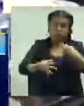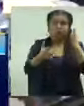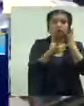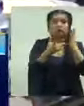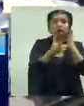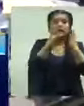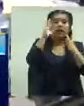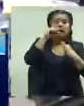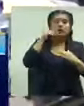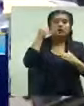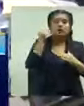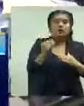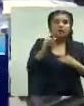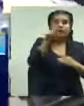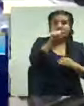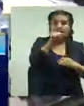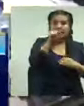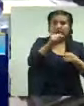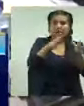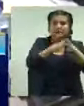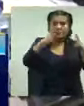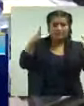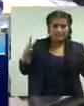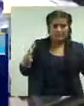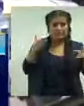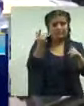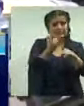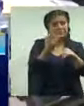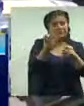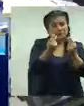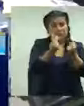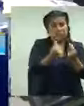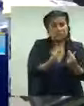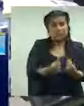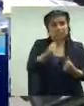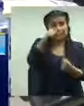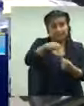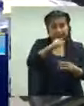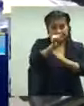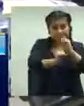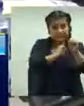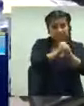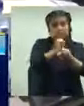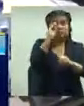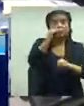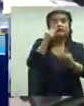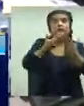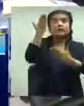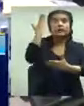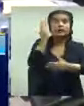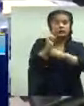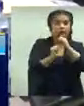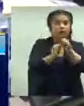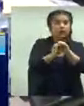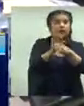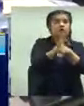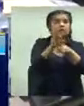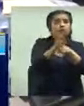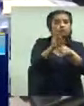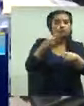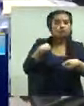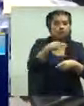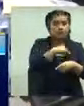que ese momentum tan grande de gasto ha surgido este año, porque el año pasado el ministerio funcionó